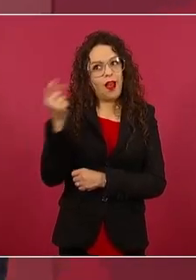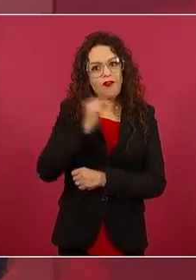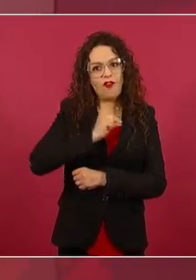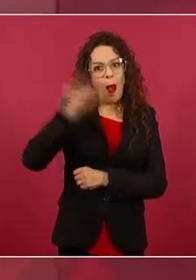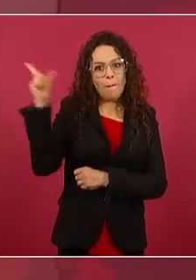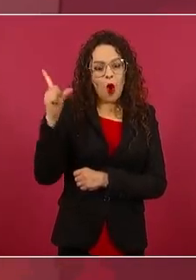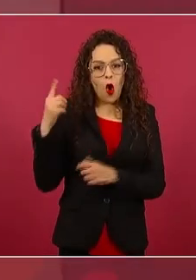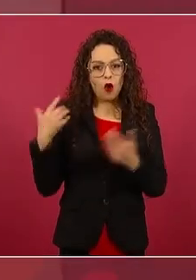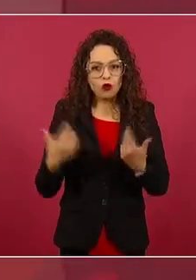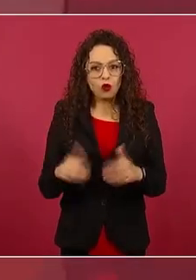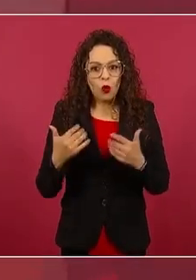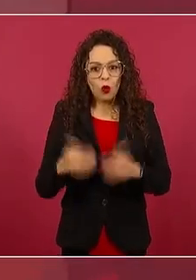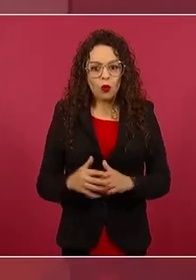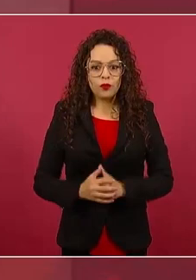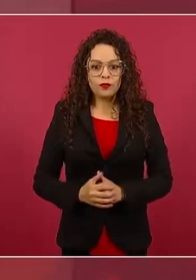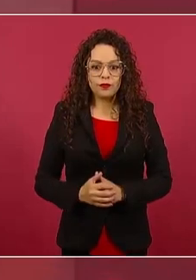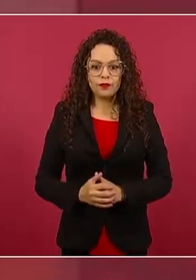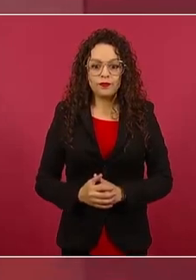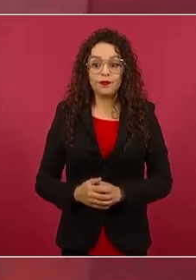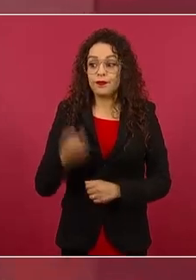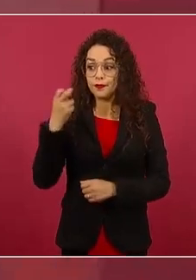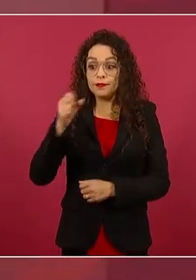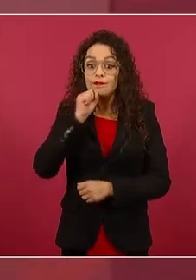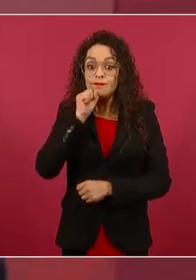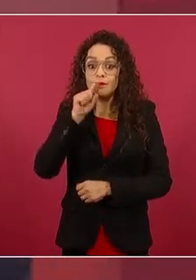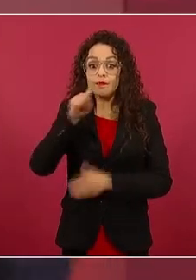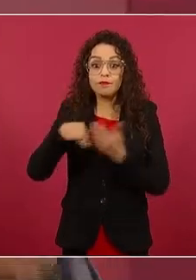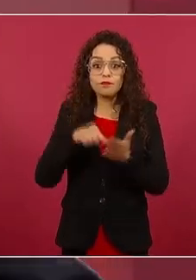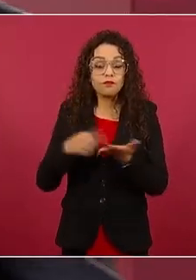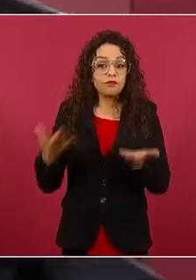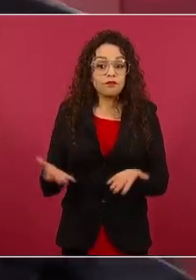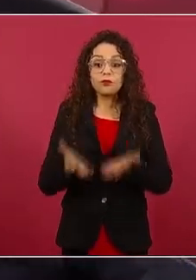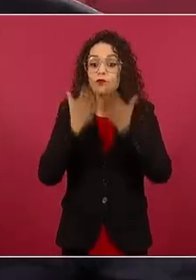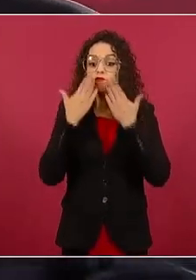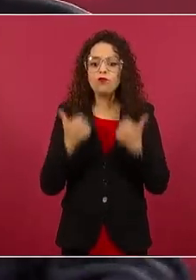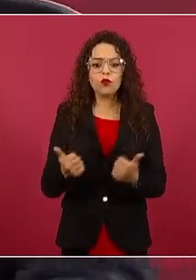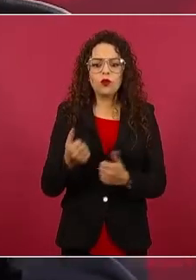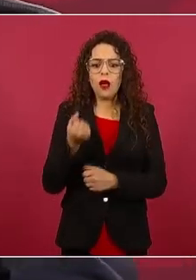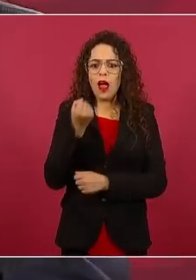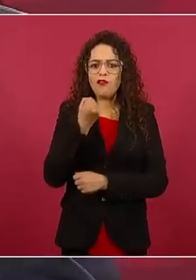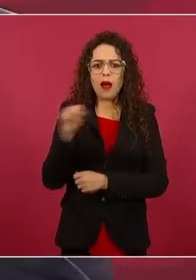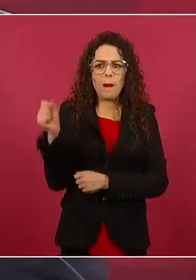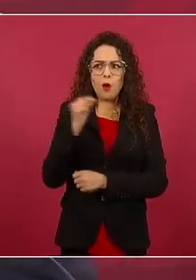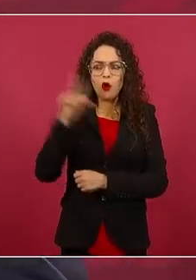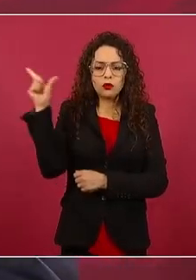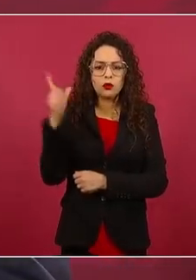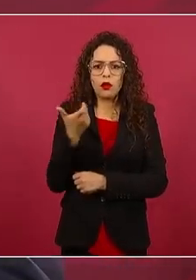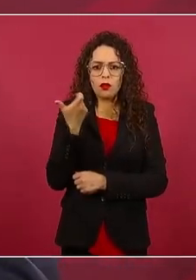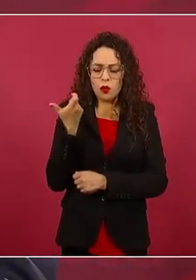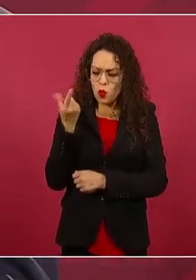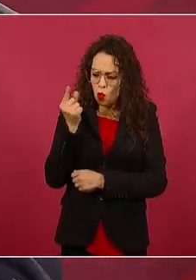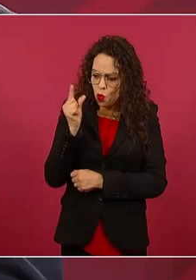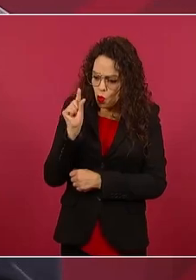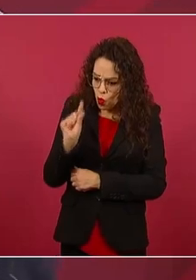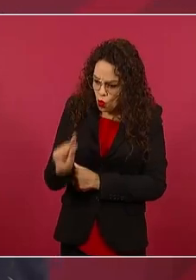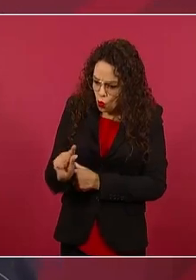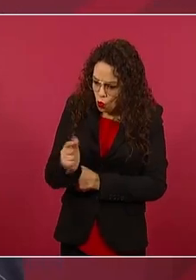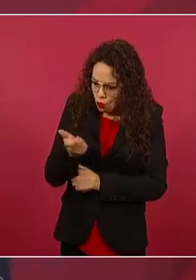y también ahí en esos mismos medios hay quienes no son famosos y les pagan muy pocos,